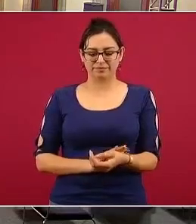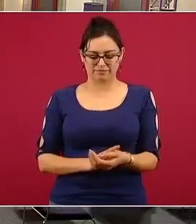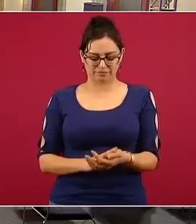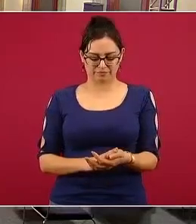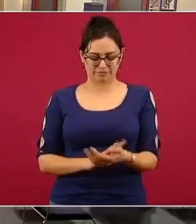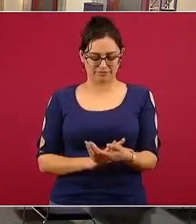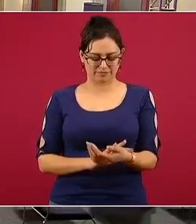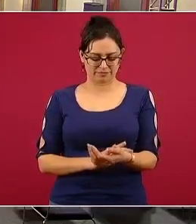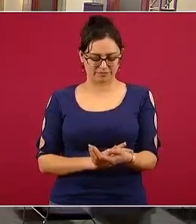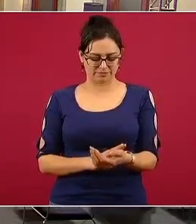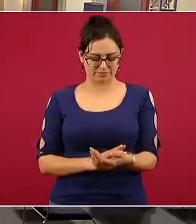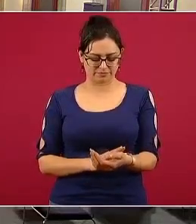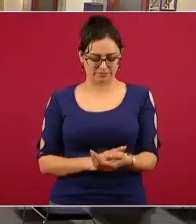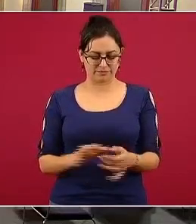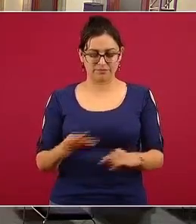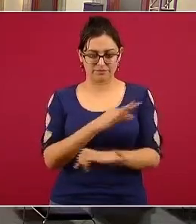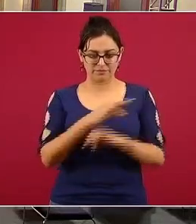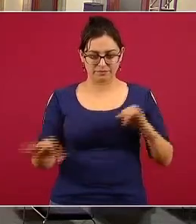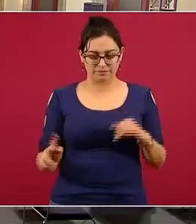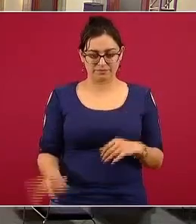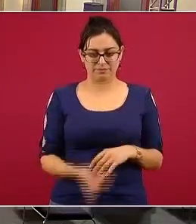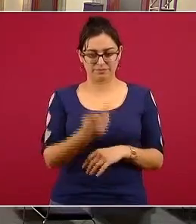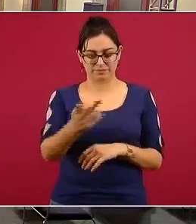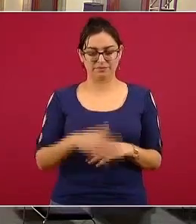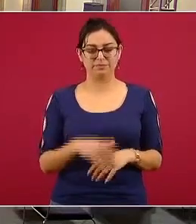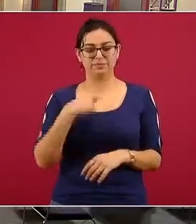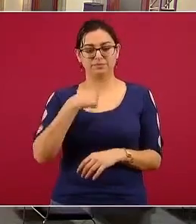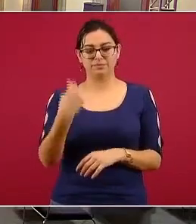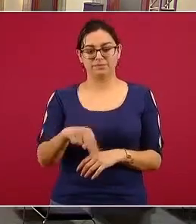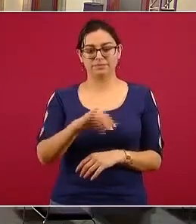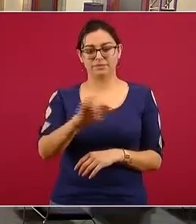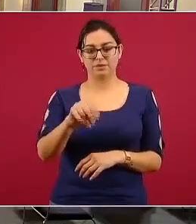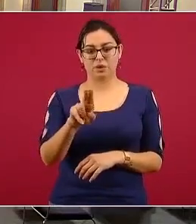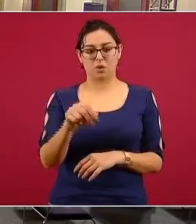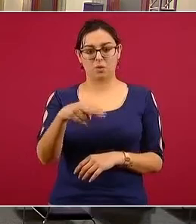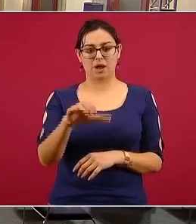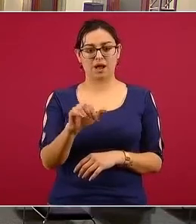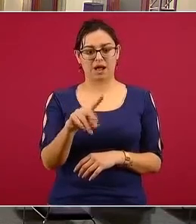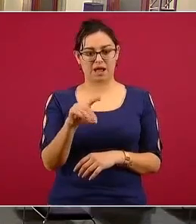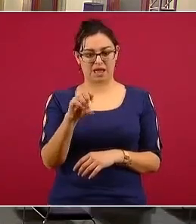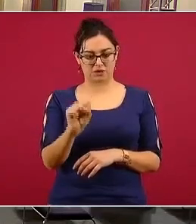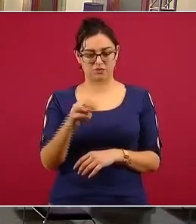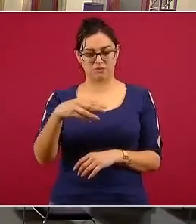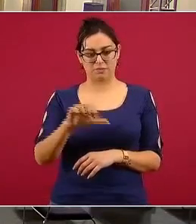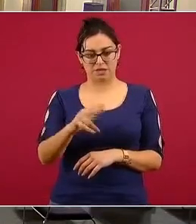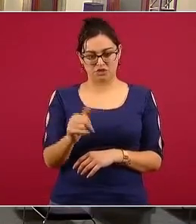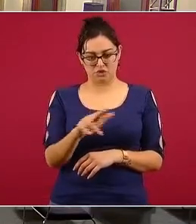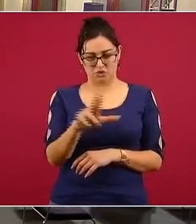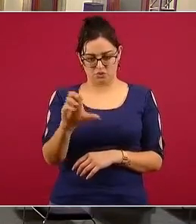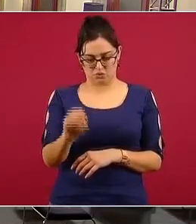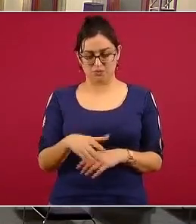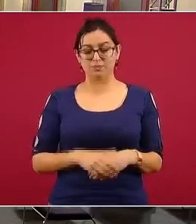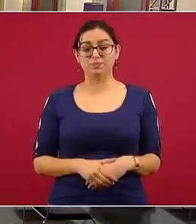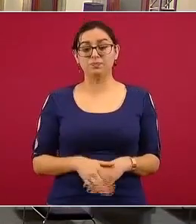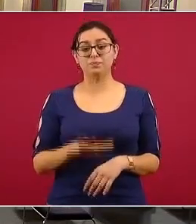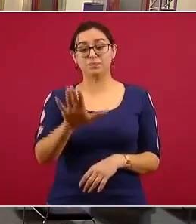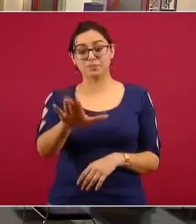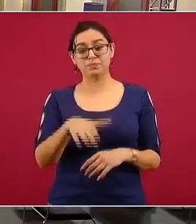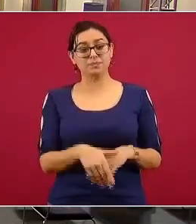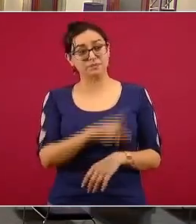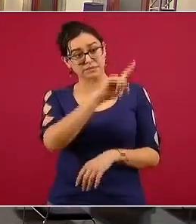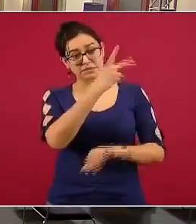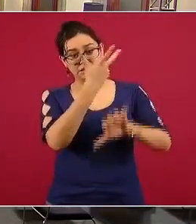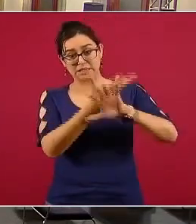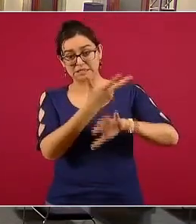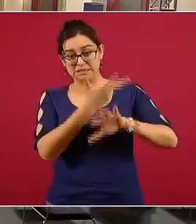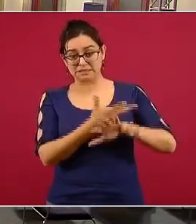La última pregunta. Perdón. Buenas noches. Juan Carlos Machorro, AM de Querétaro. Doctor, ¿cuál es su opinión de que en Estados Unidos se dio a conocer